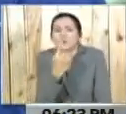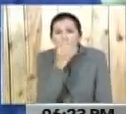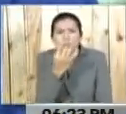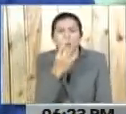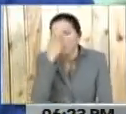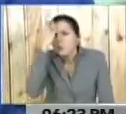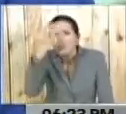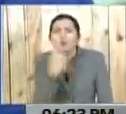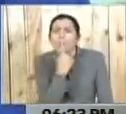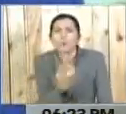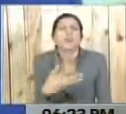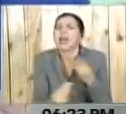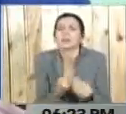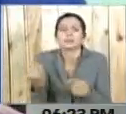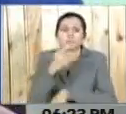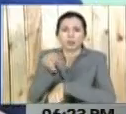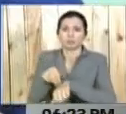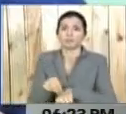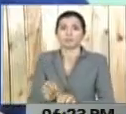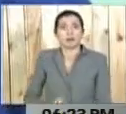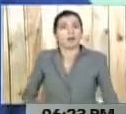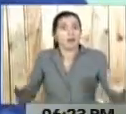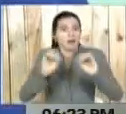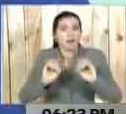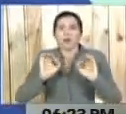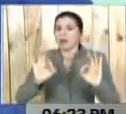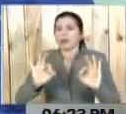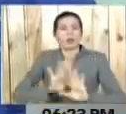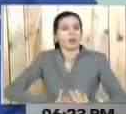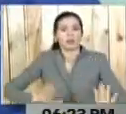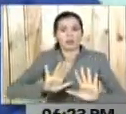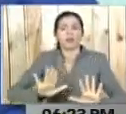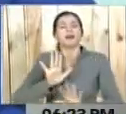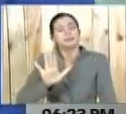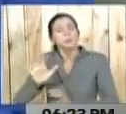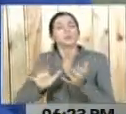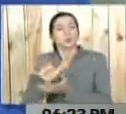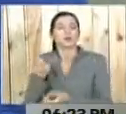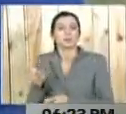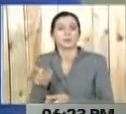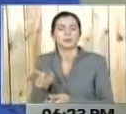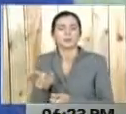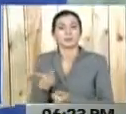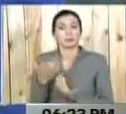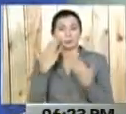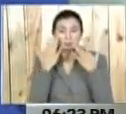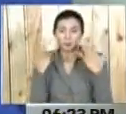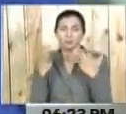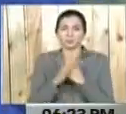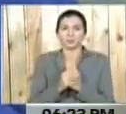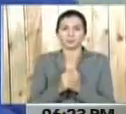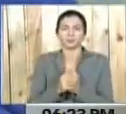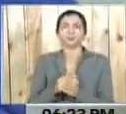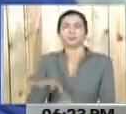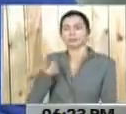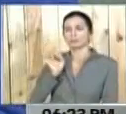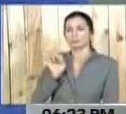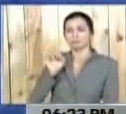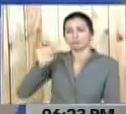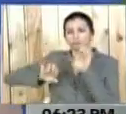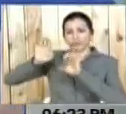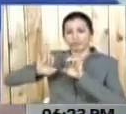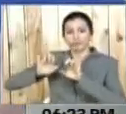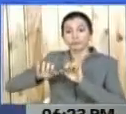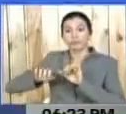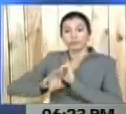para avanzar en el terreno de soluciones. No ha hecho absolutamente nada. Y esa es la gran tragedia. Porque evidentemente hay una lectura importante que hay que hacer después del 6 de diciembre